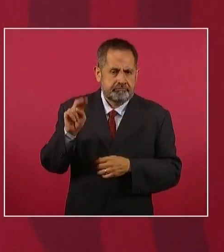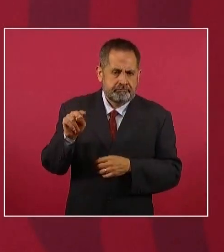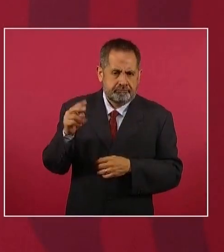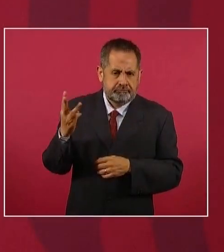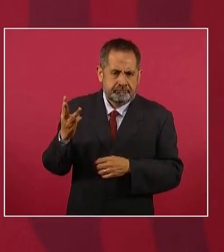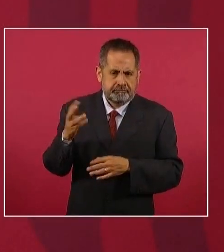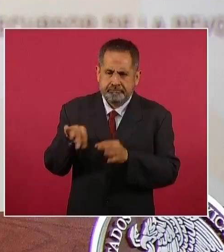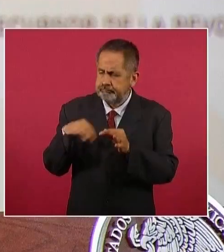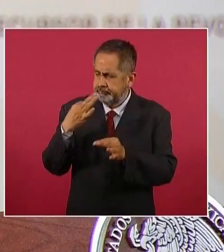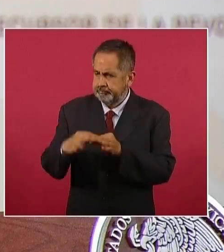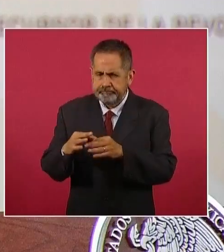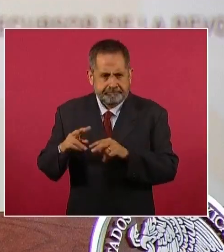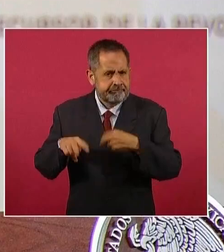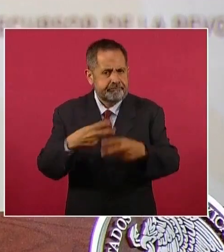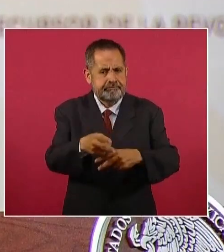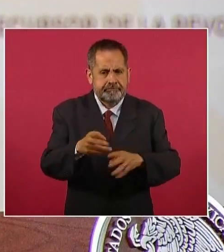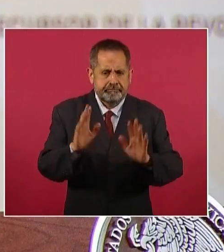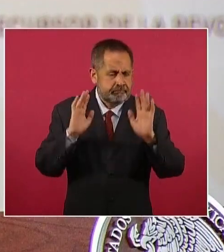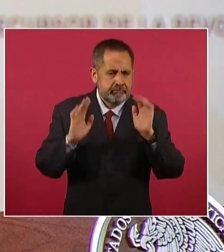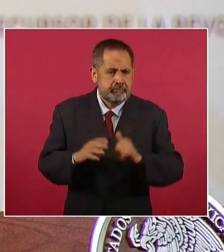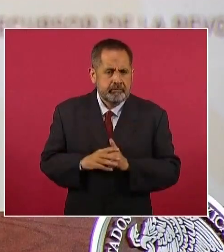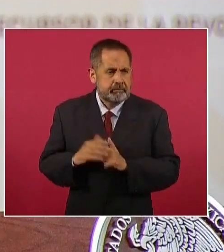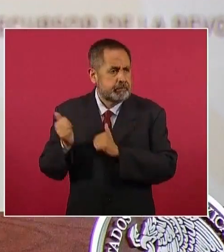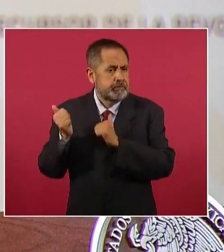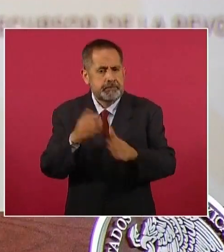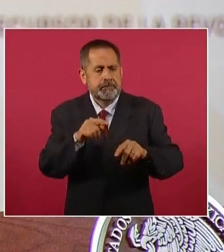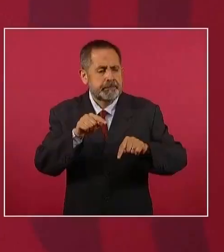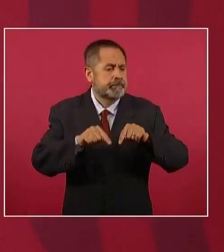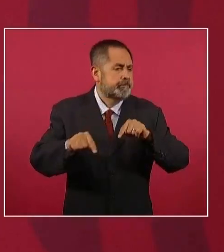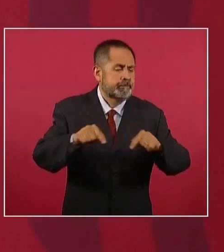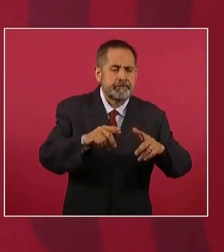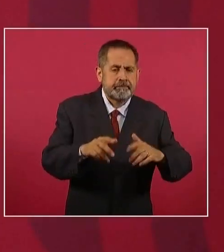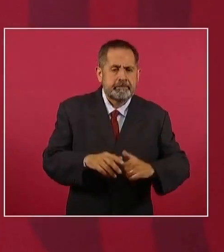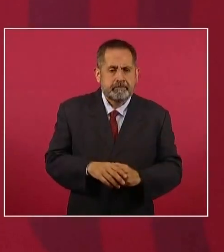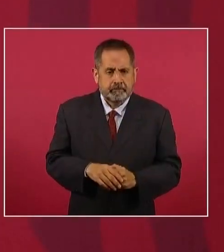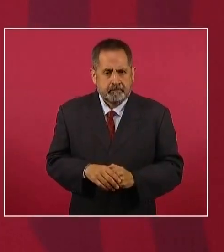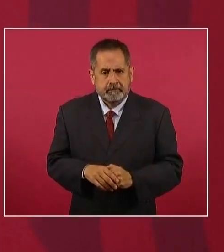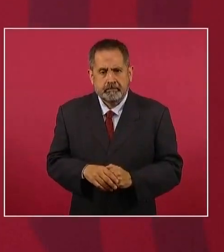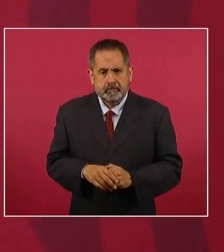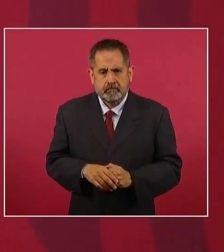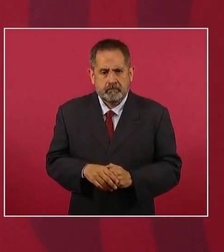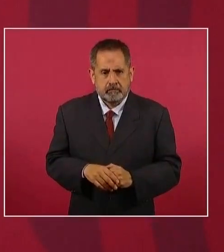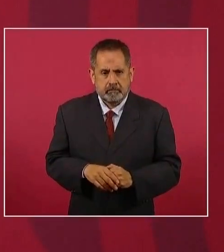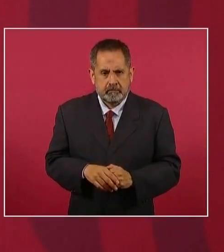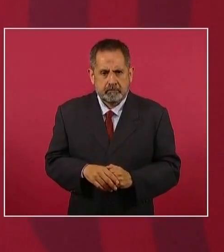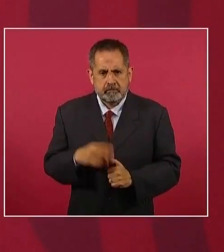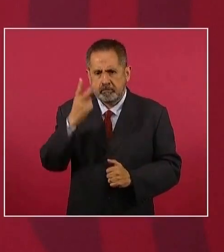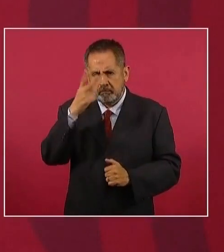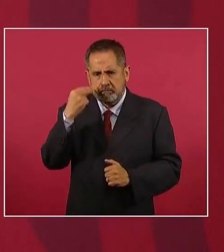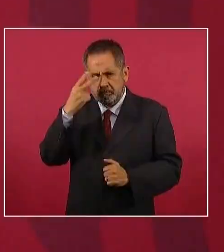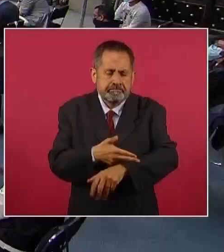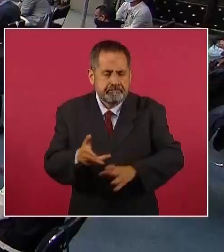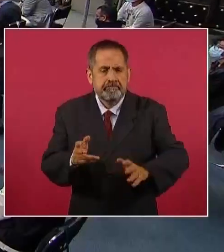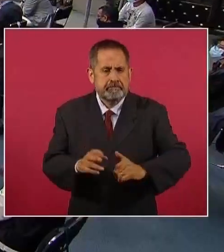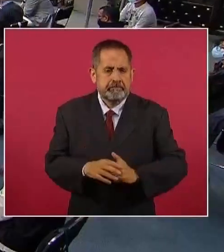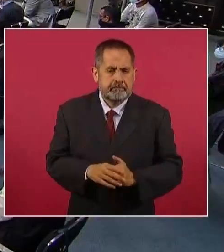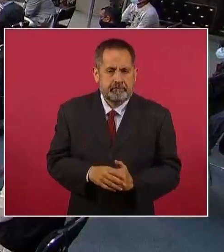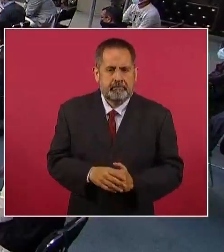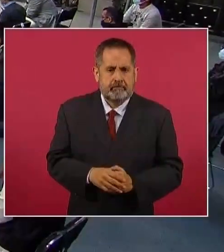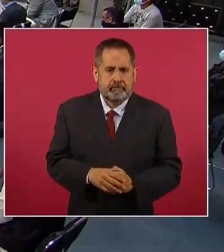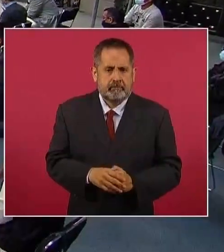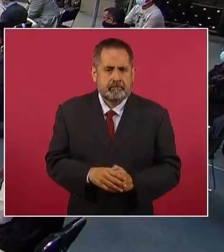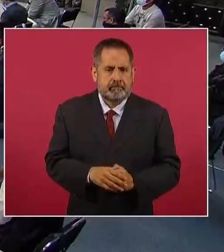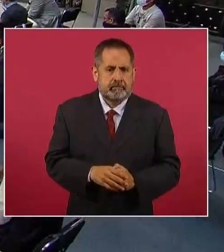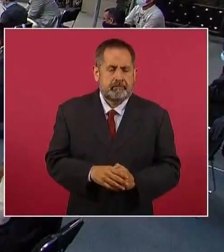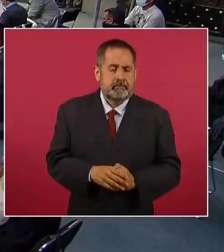visión, la expectativa de quienes deben invertir y para lo cual fue creado el tratado. El tratado fue creado para que haya confianza entre